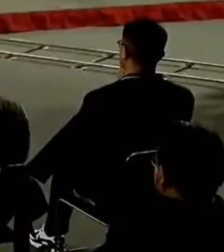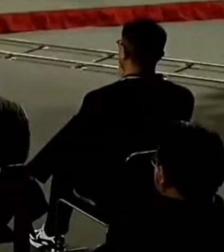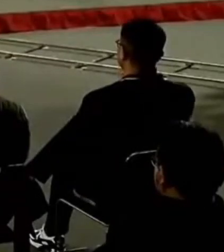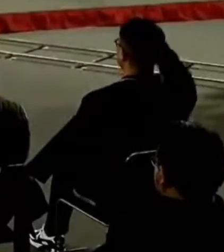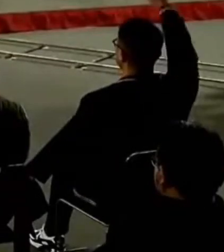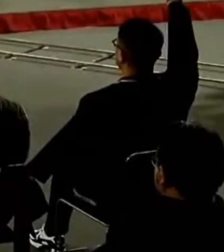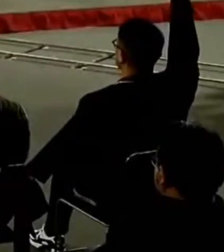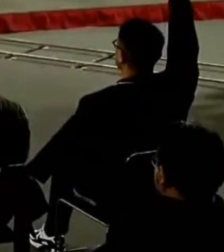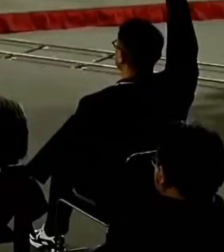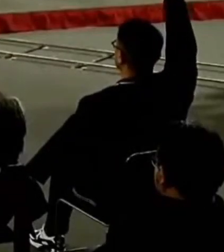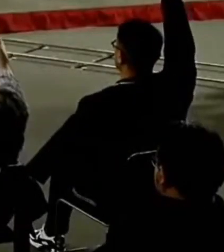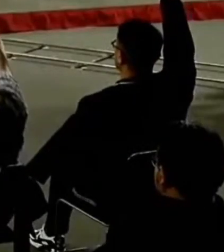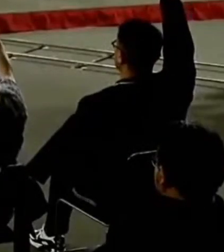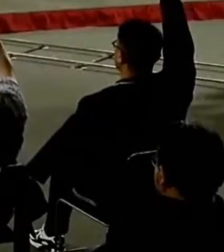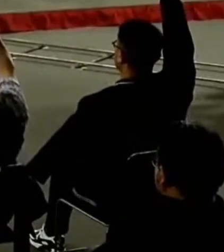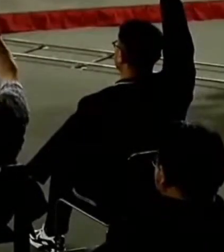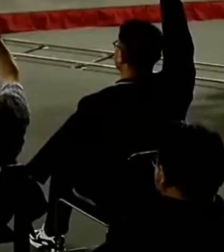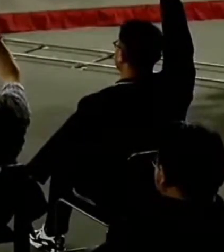Bueno,